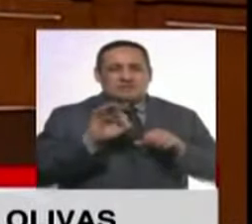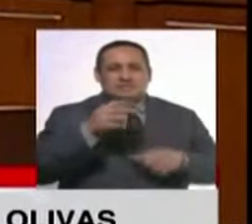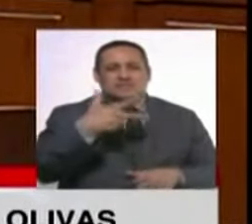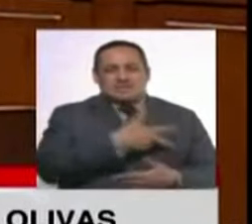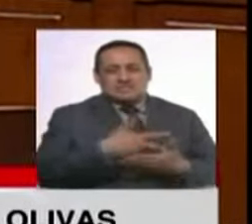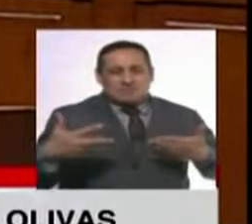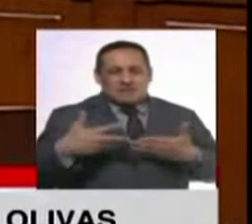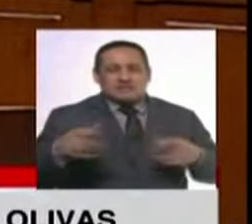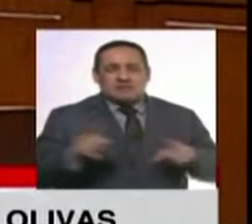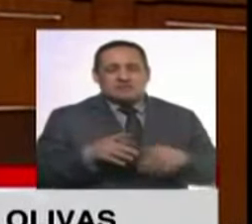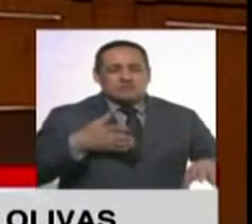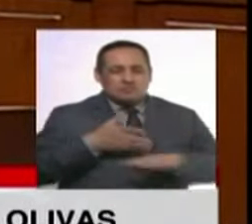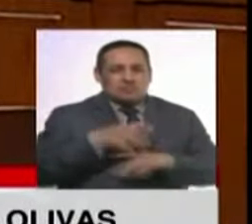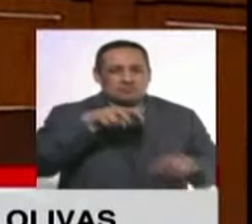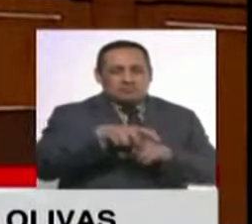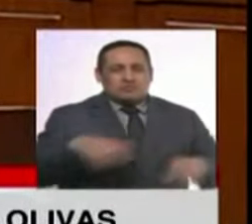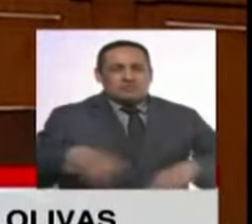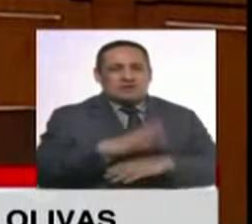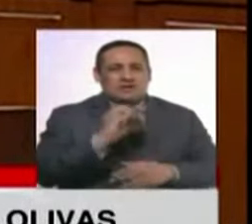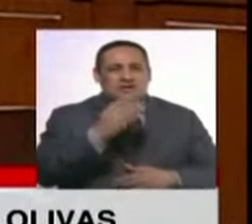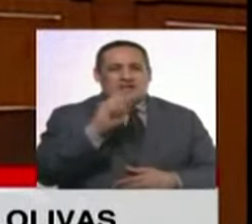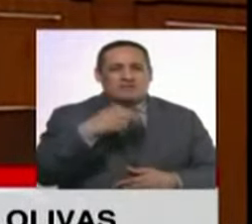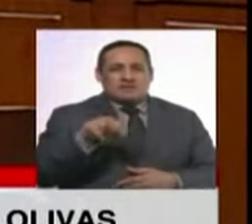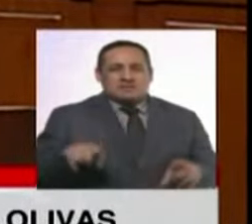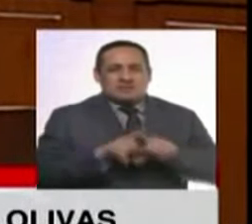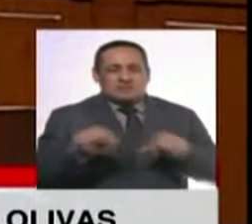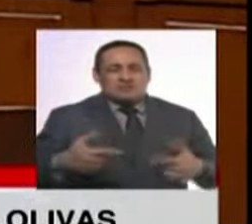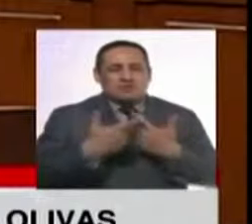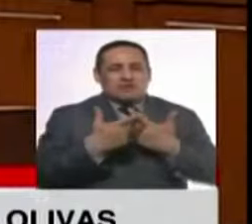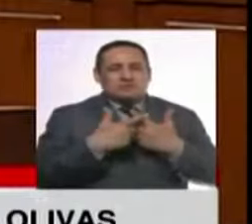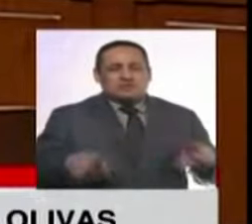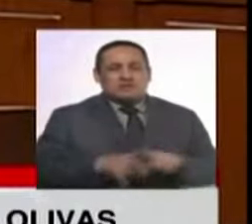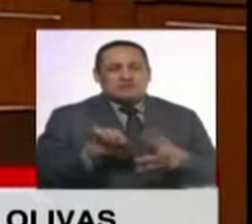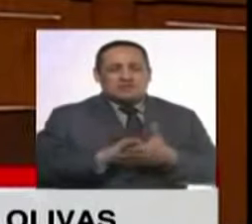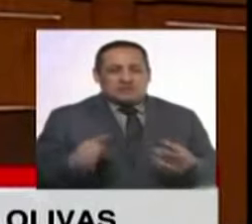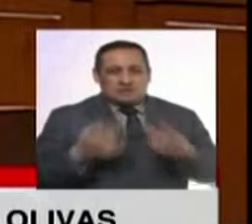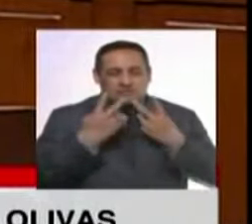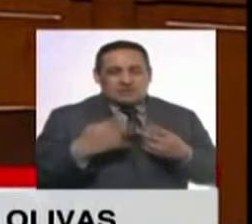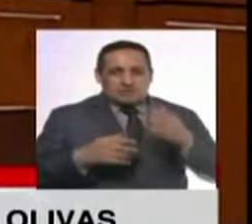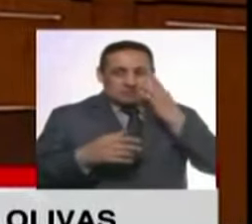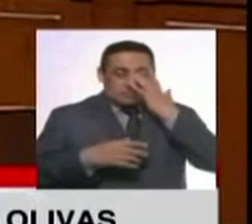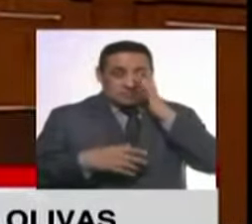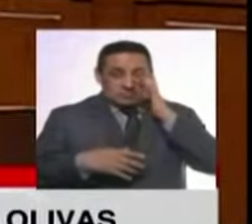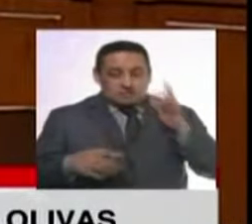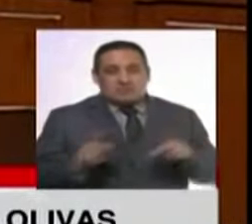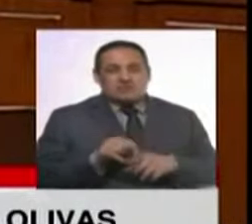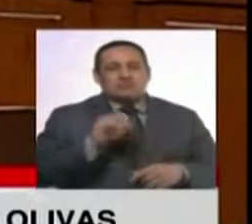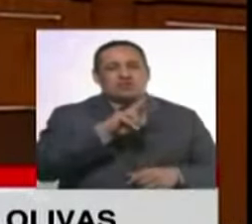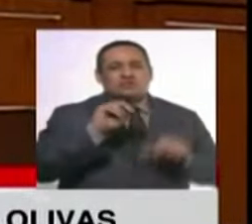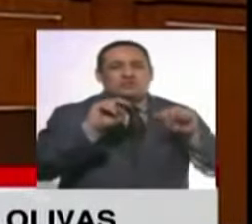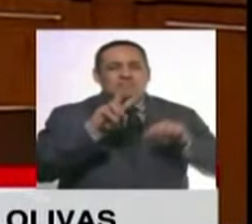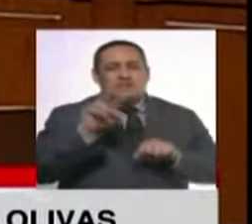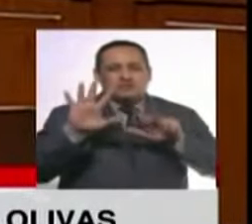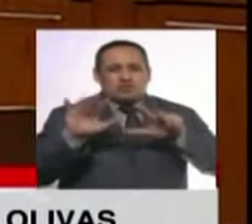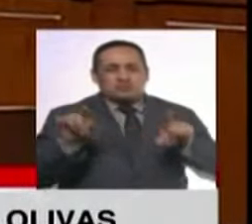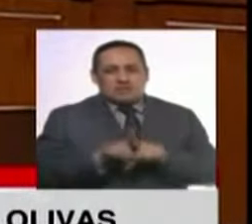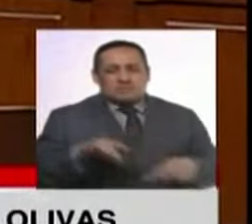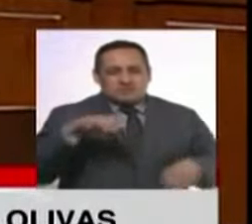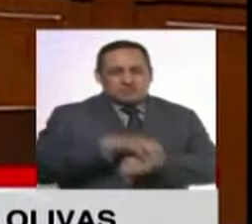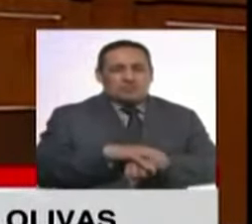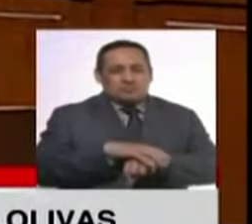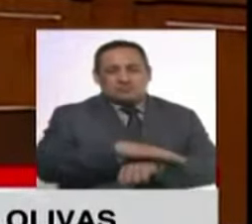semanas hubo una intervención en la cabaña en la discoteca la cabaña sacando lurigancho donde se intervina 228 extranjeros y